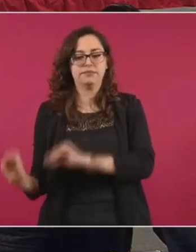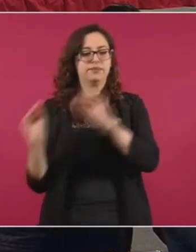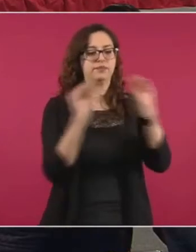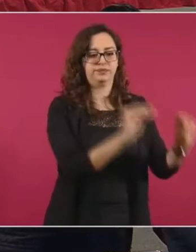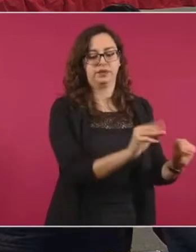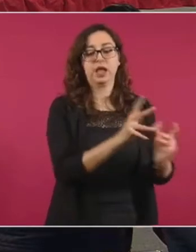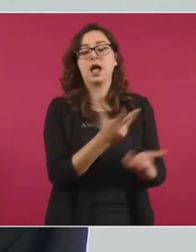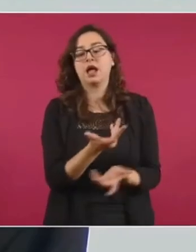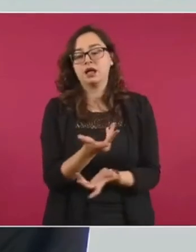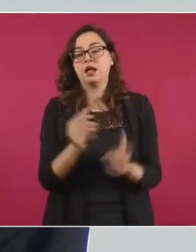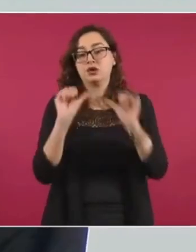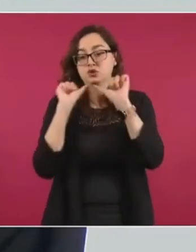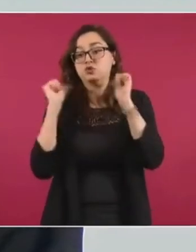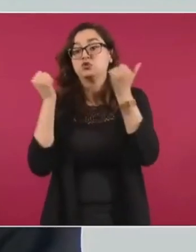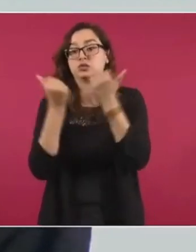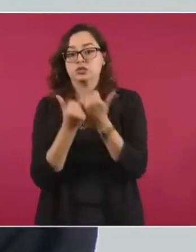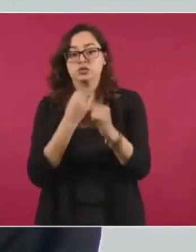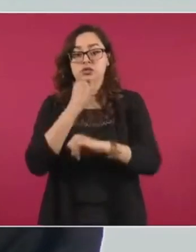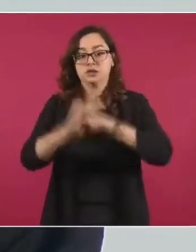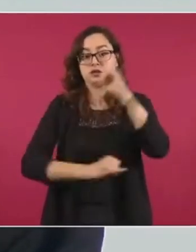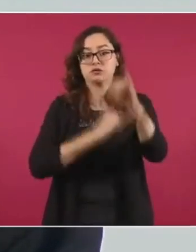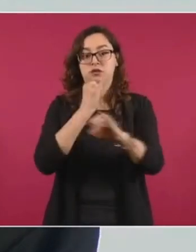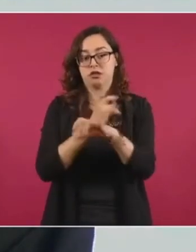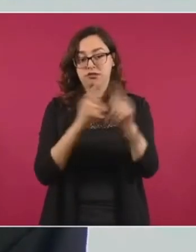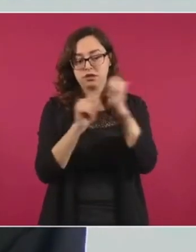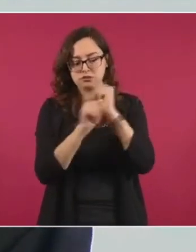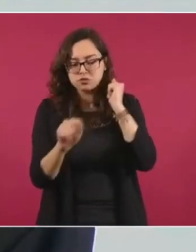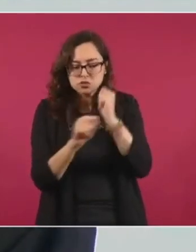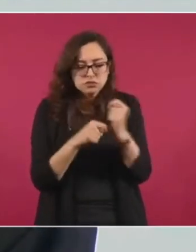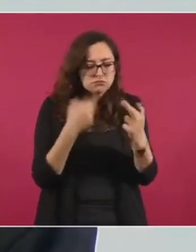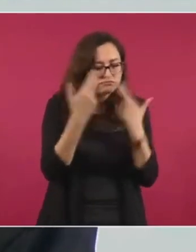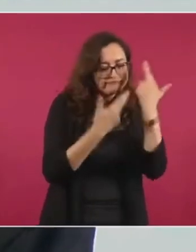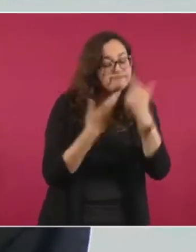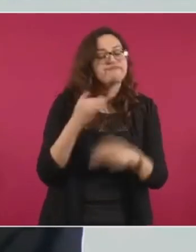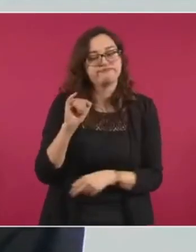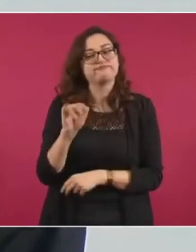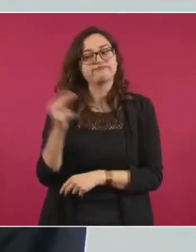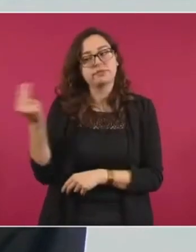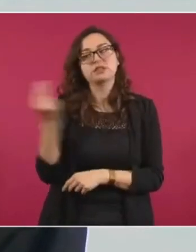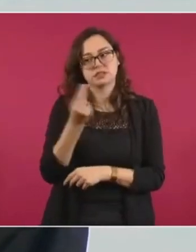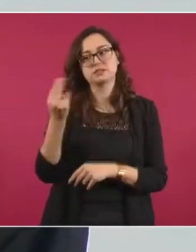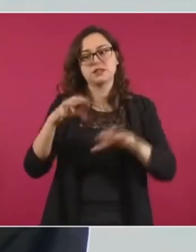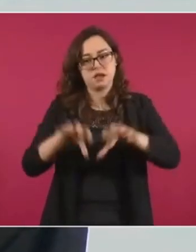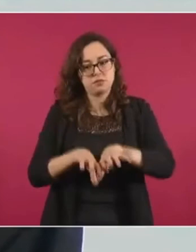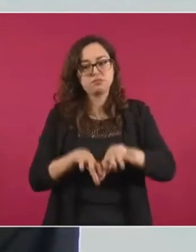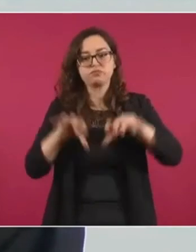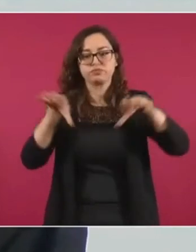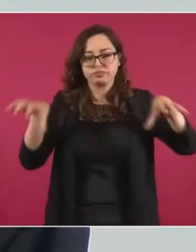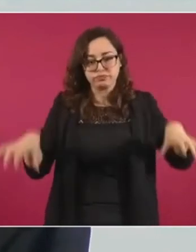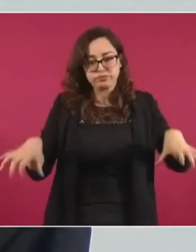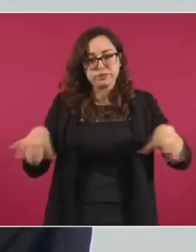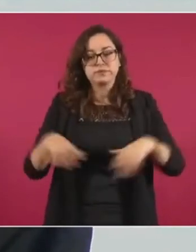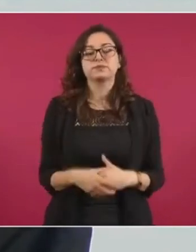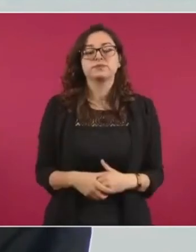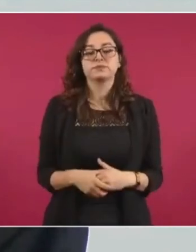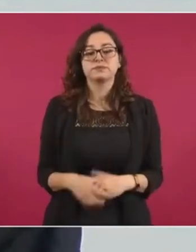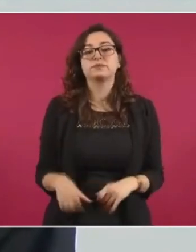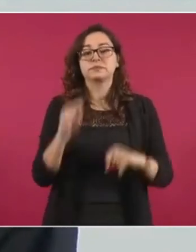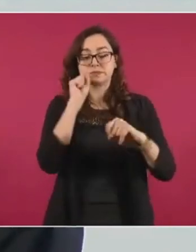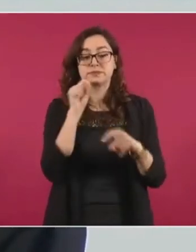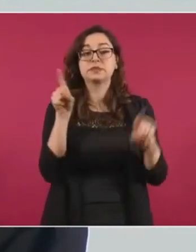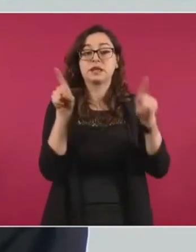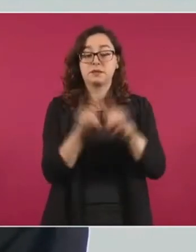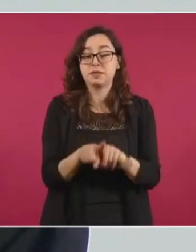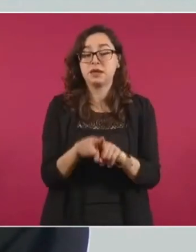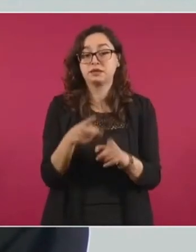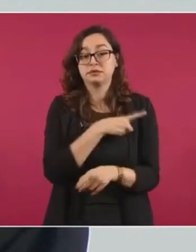Internacional de Transporte Aéreo. Y por último, por fin y por primera vez, el Aeropuerto Internacional de la Ciudad